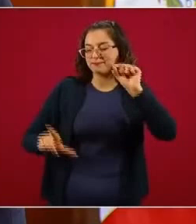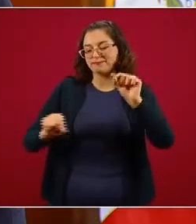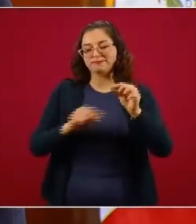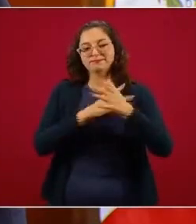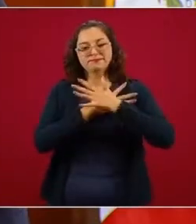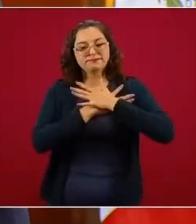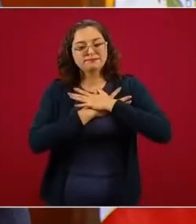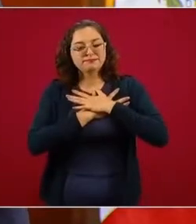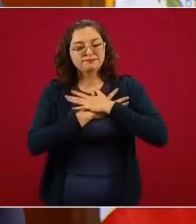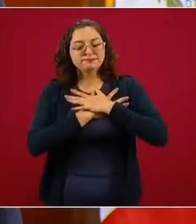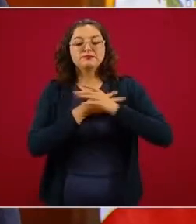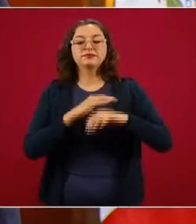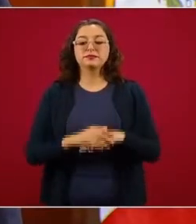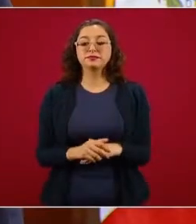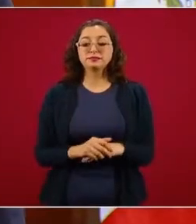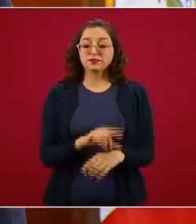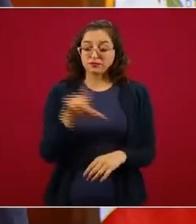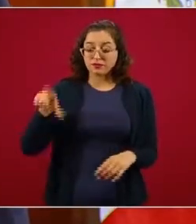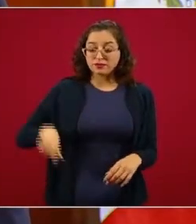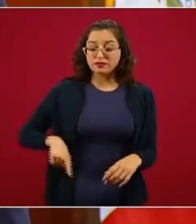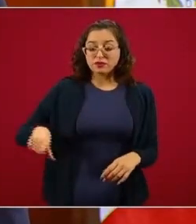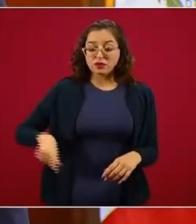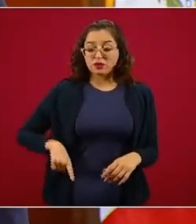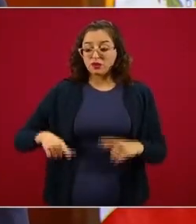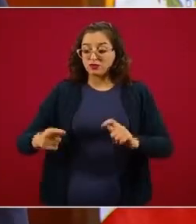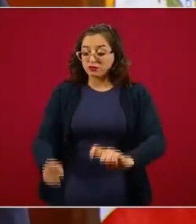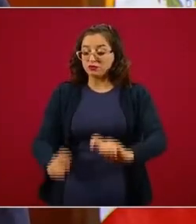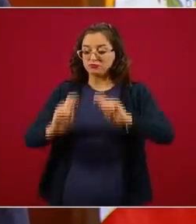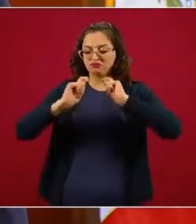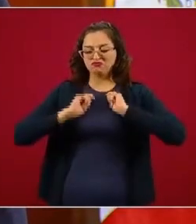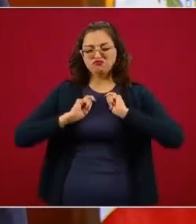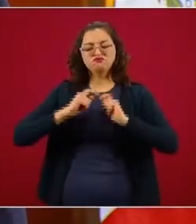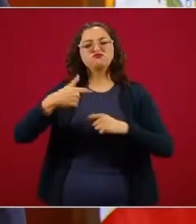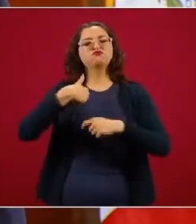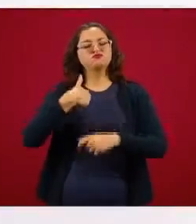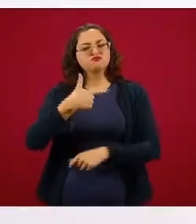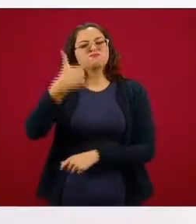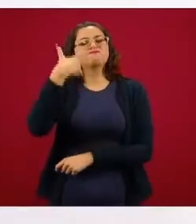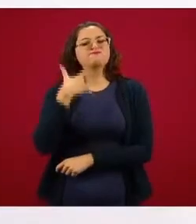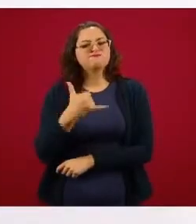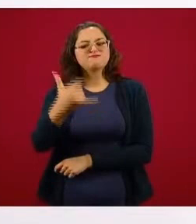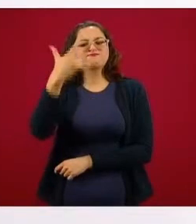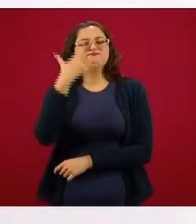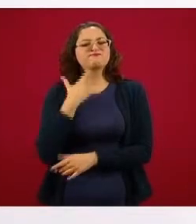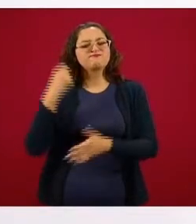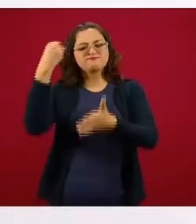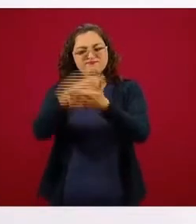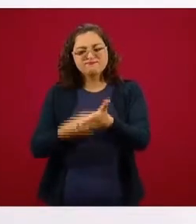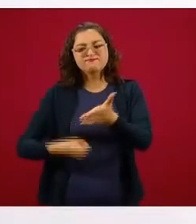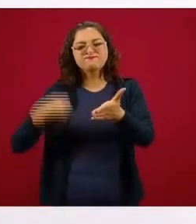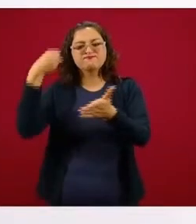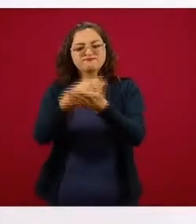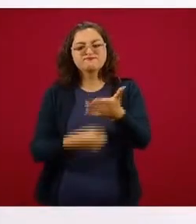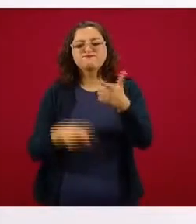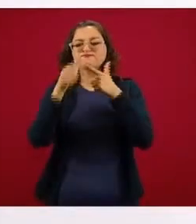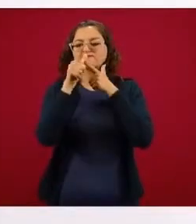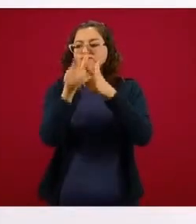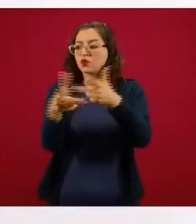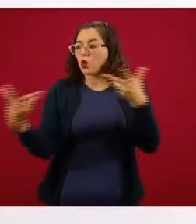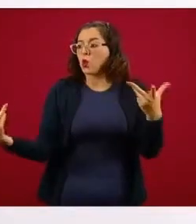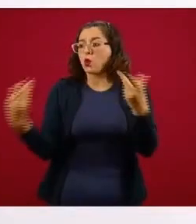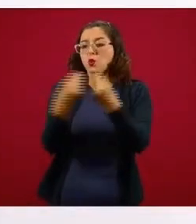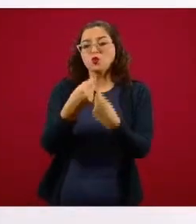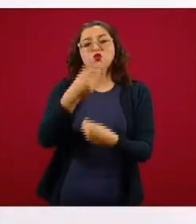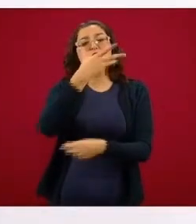Y en lo público, seguiré luchando unido a muchos